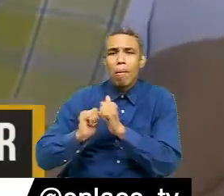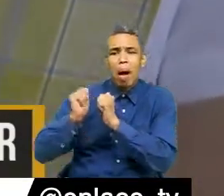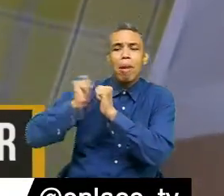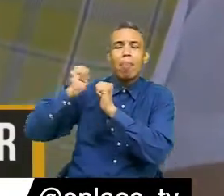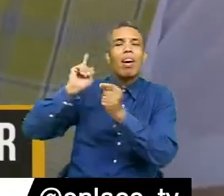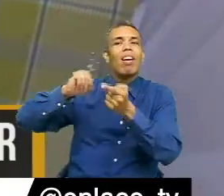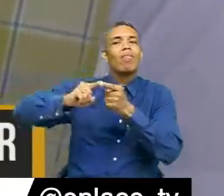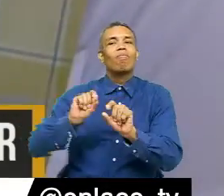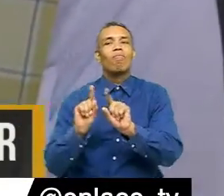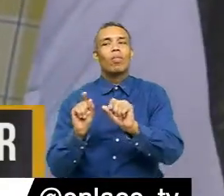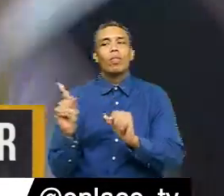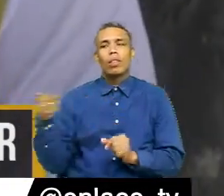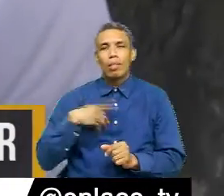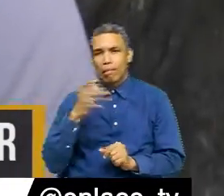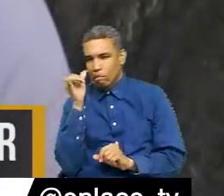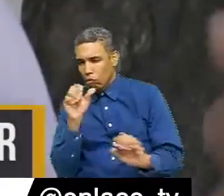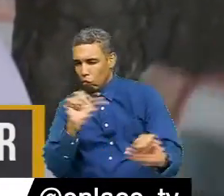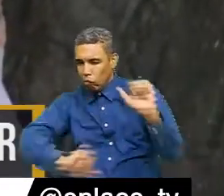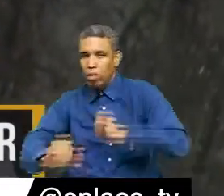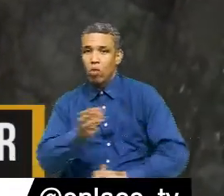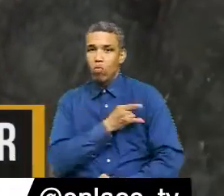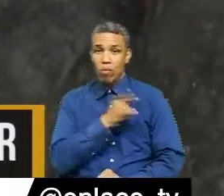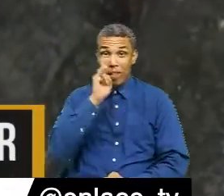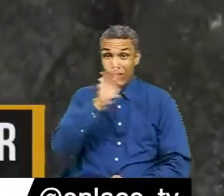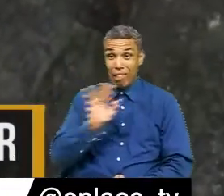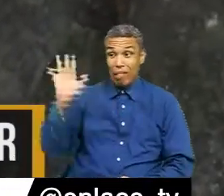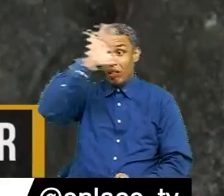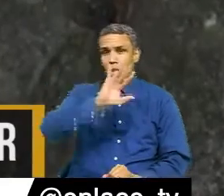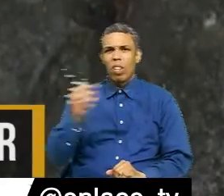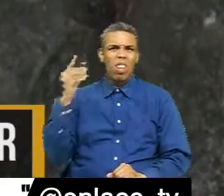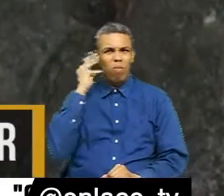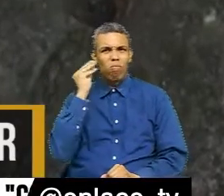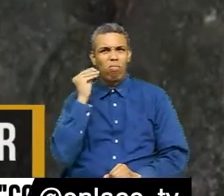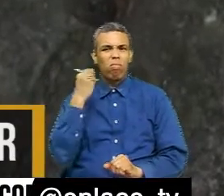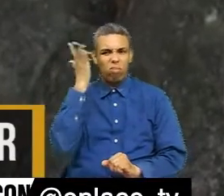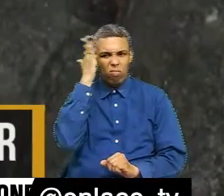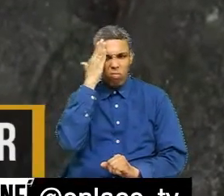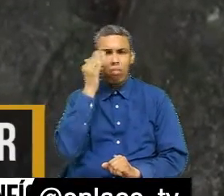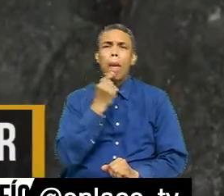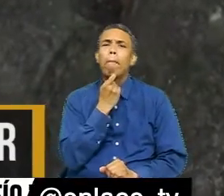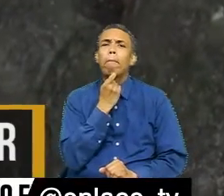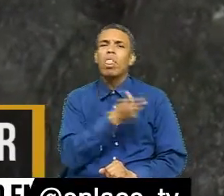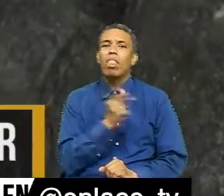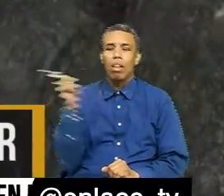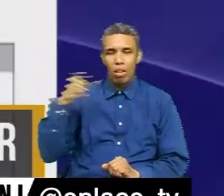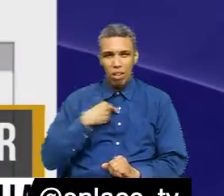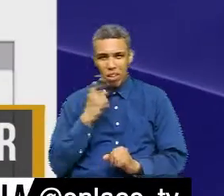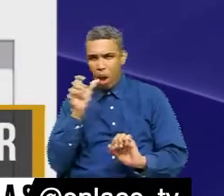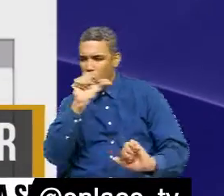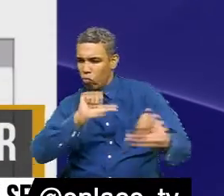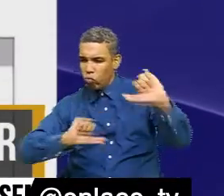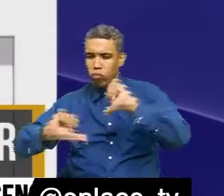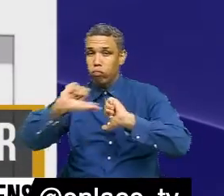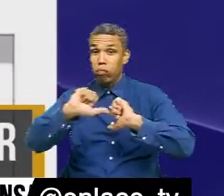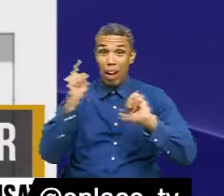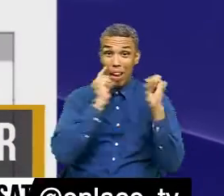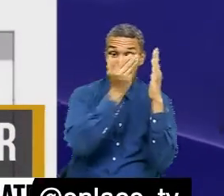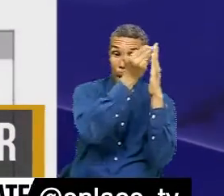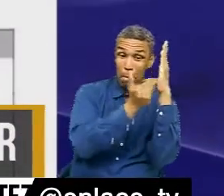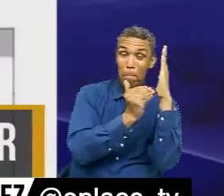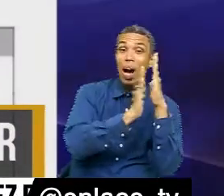Ingeniería Química en la Universidad Nacional, área en la que mejor se ha desempeñado y en la que, a propósito de las pruebas, sacó el mejor